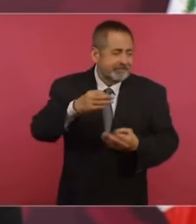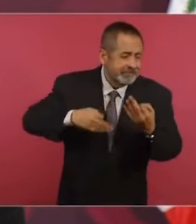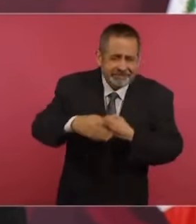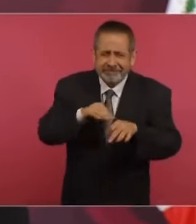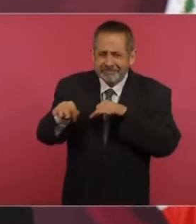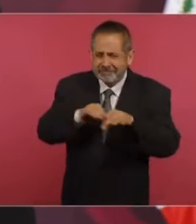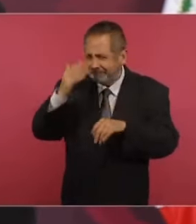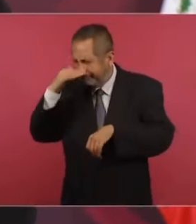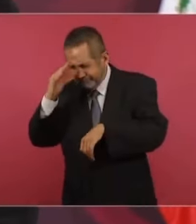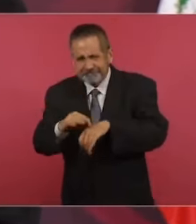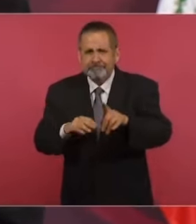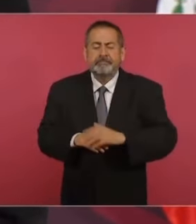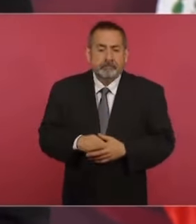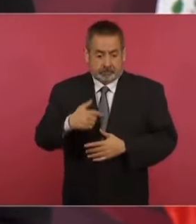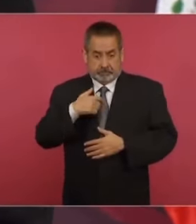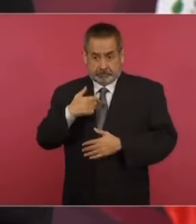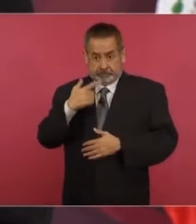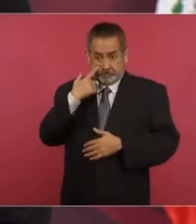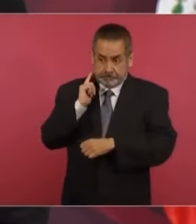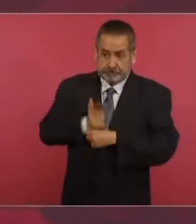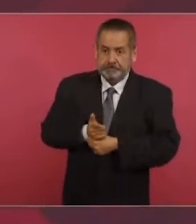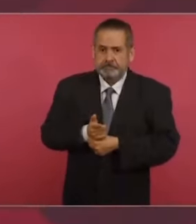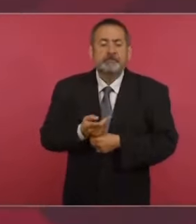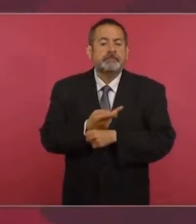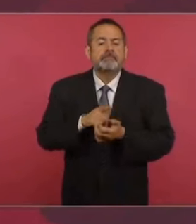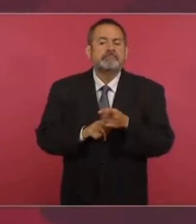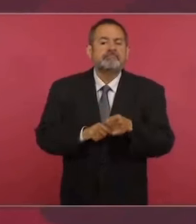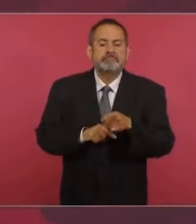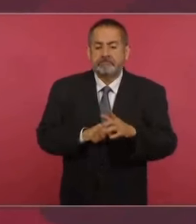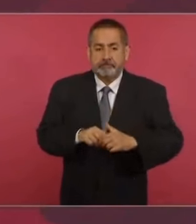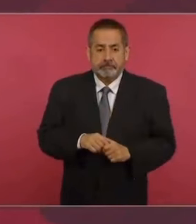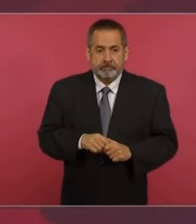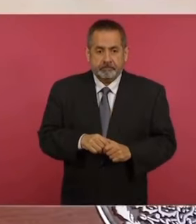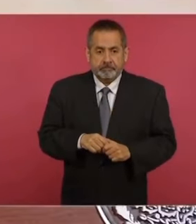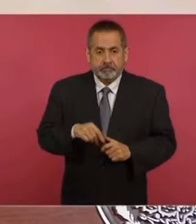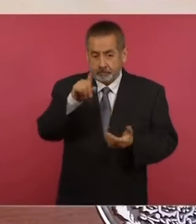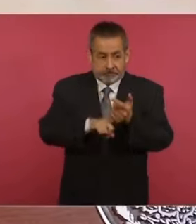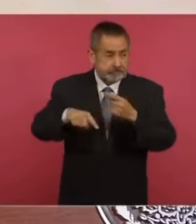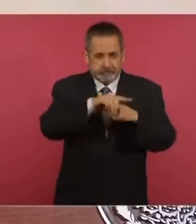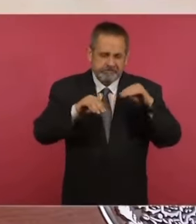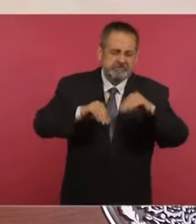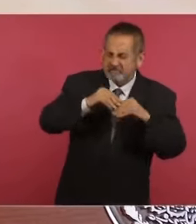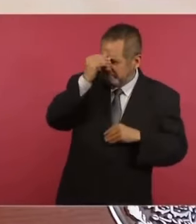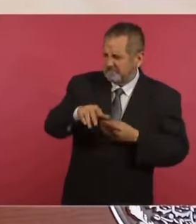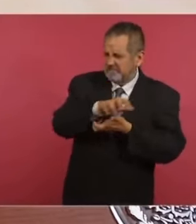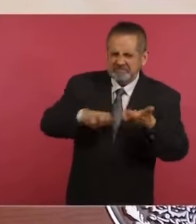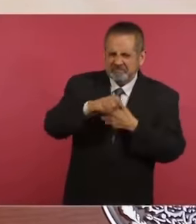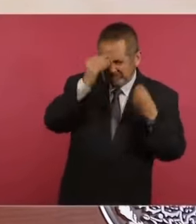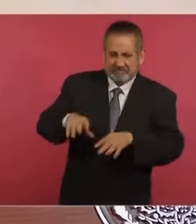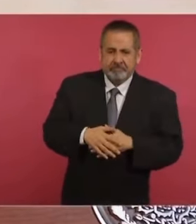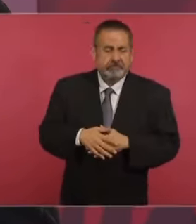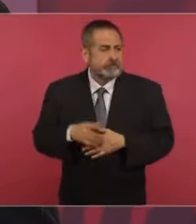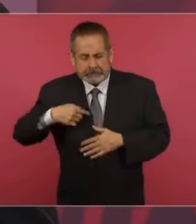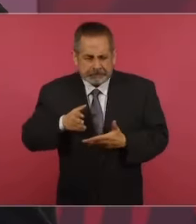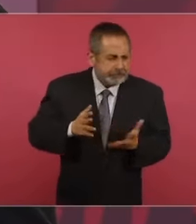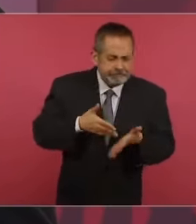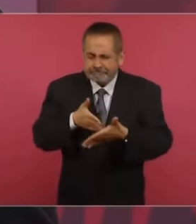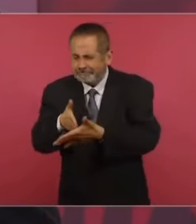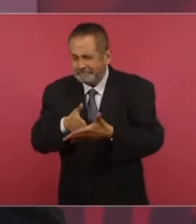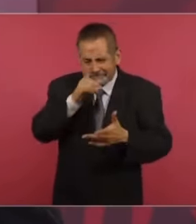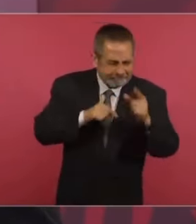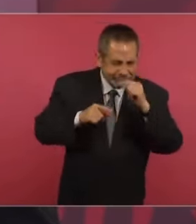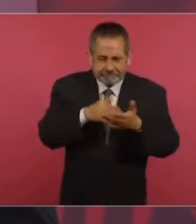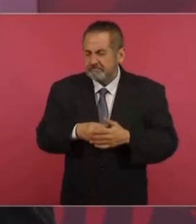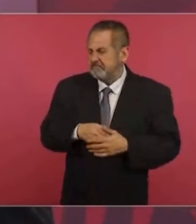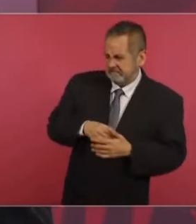trabajando. Todos trabajando. Es que nos dimos cuenta, yo me di cuenta, de que habían dejado todo hecho para que no llegáramos a